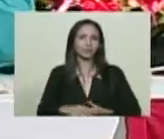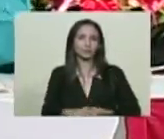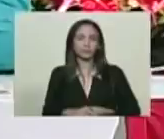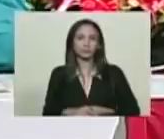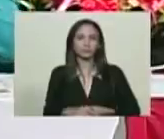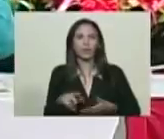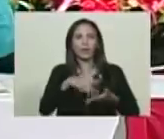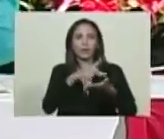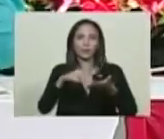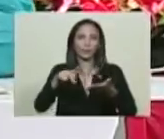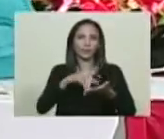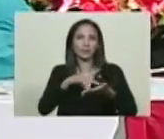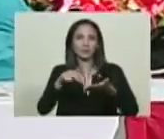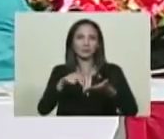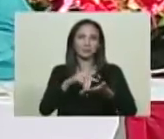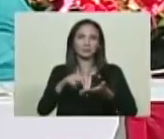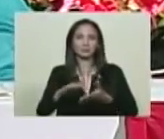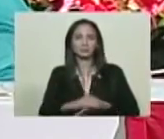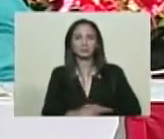bailando taboga.